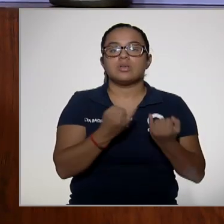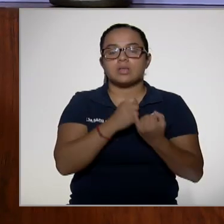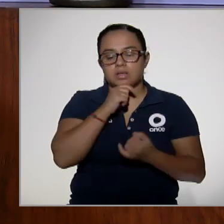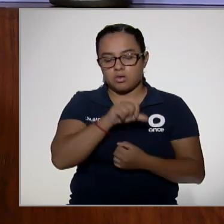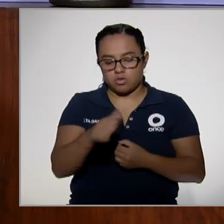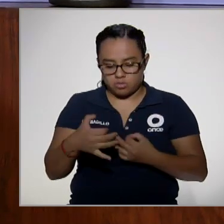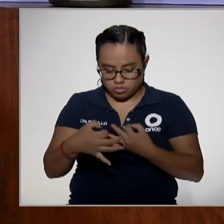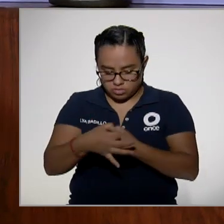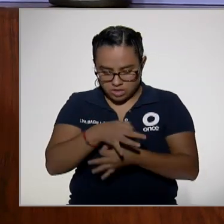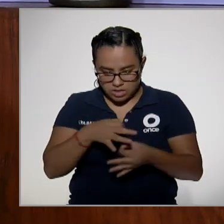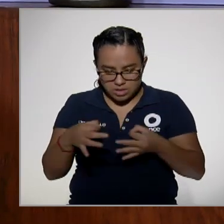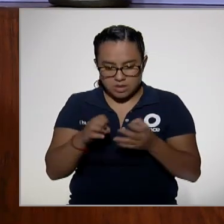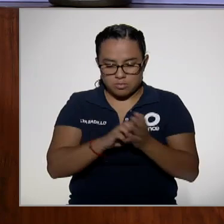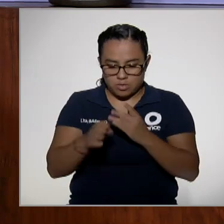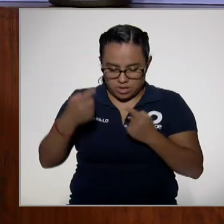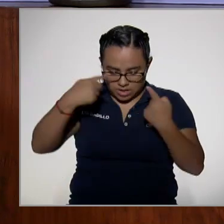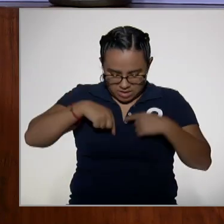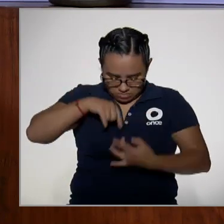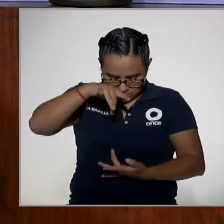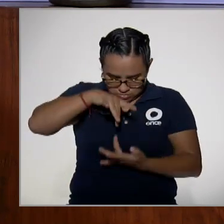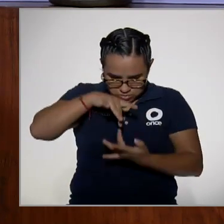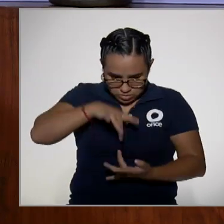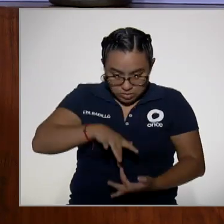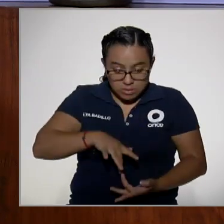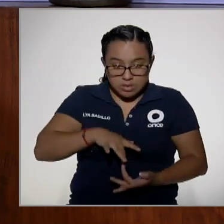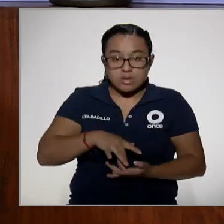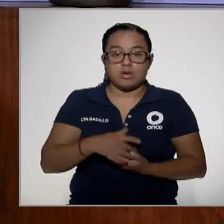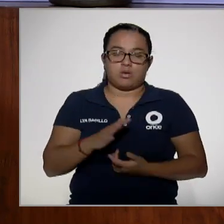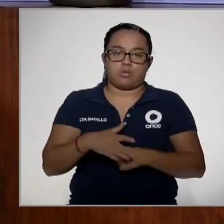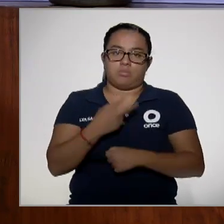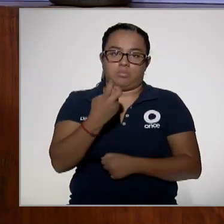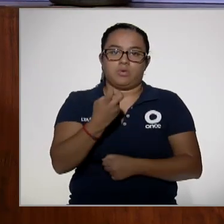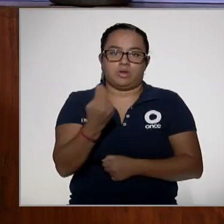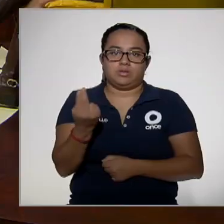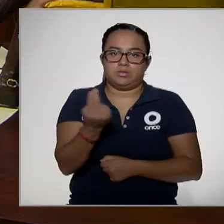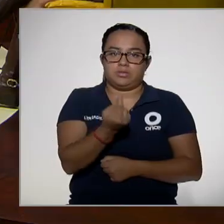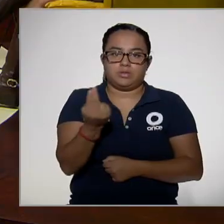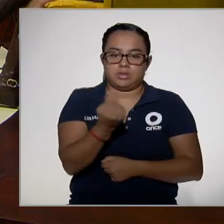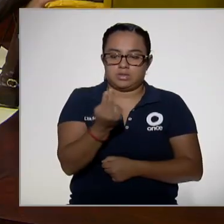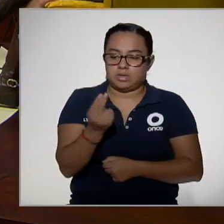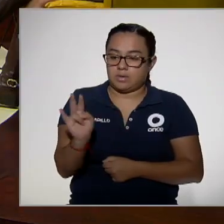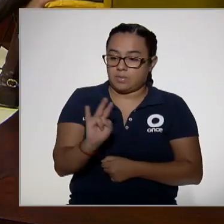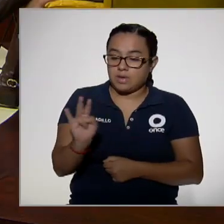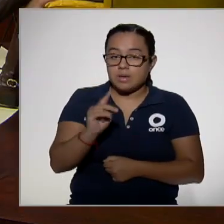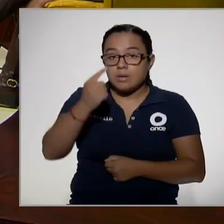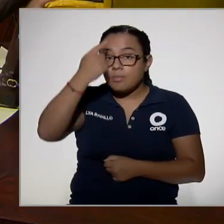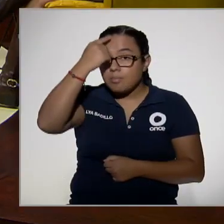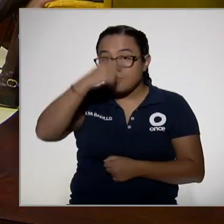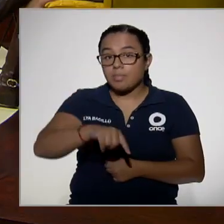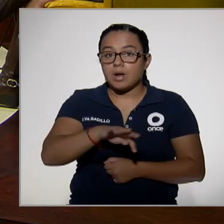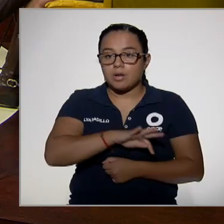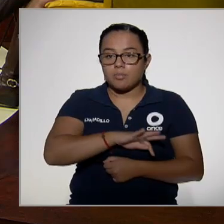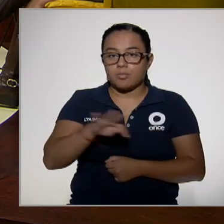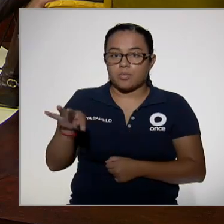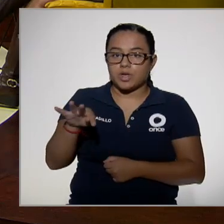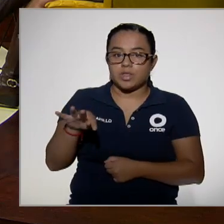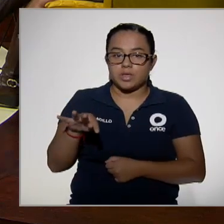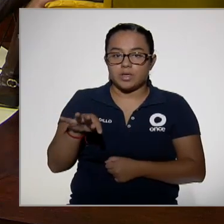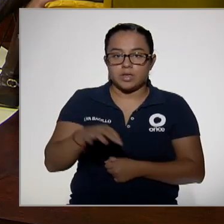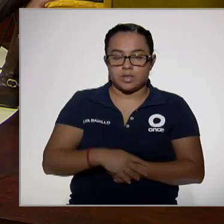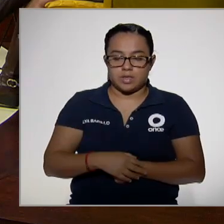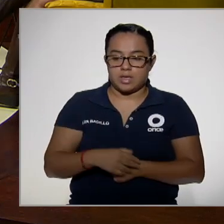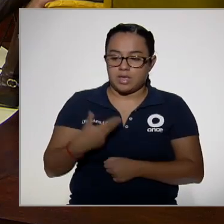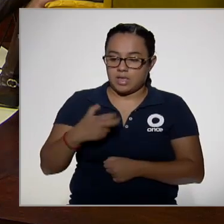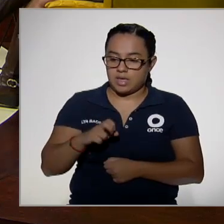células en el sistema nervioso y es por eso que se requiere esta vitamina para poder formar los